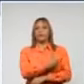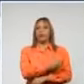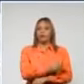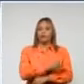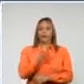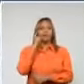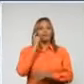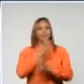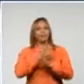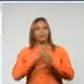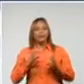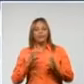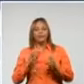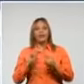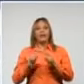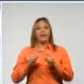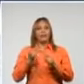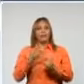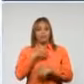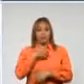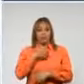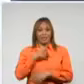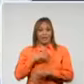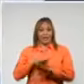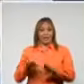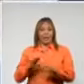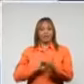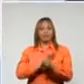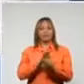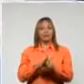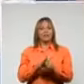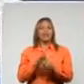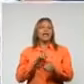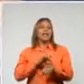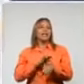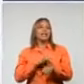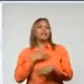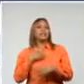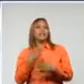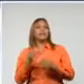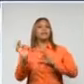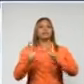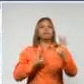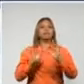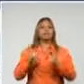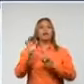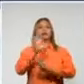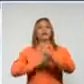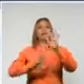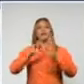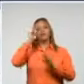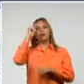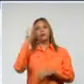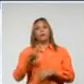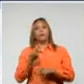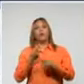científica de después que yo la padezco, qué tiempo yo quedo protegido contra otra,